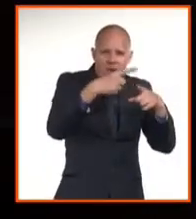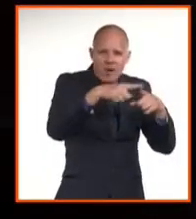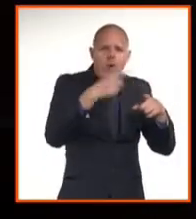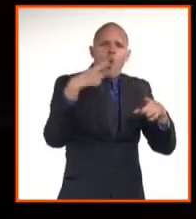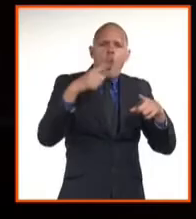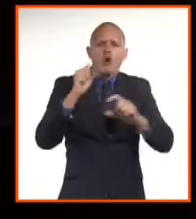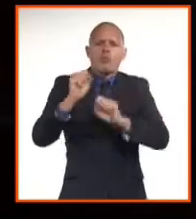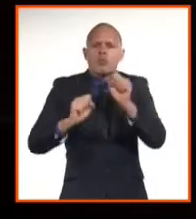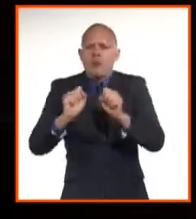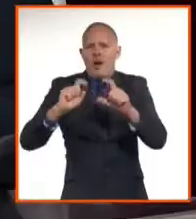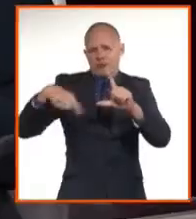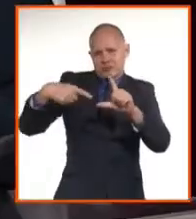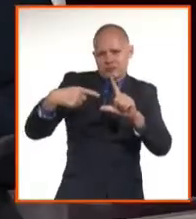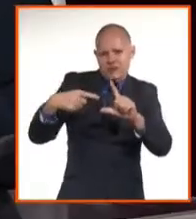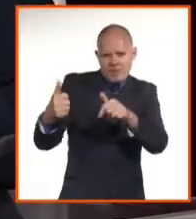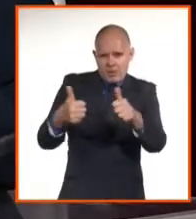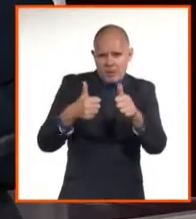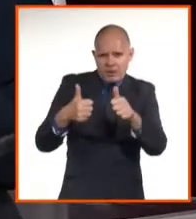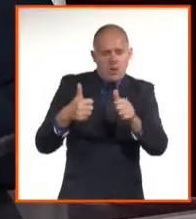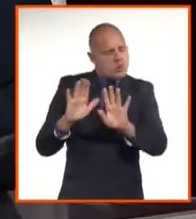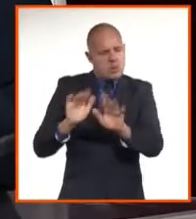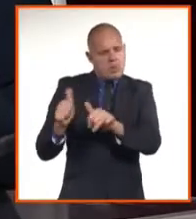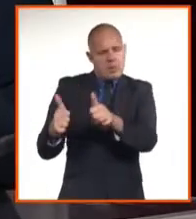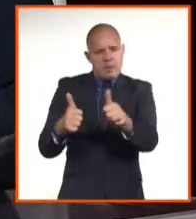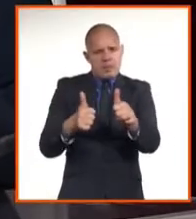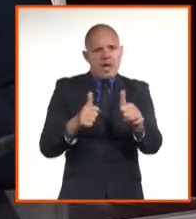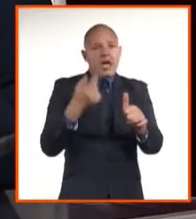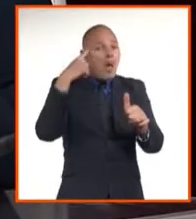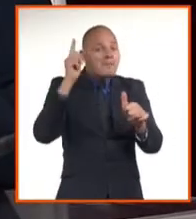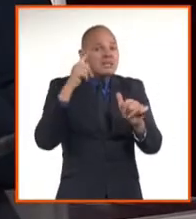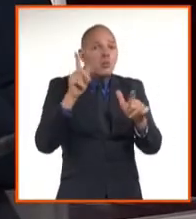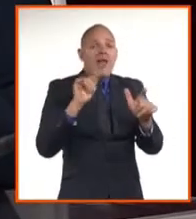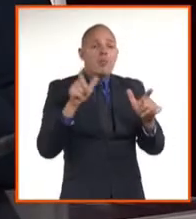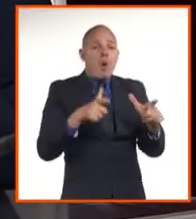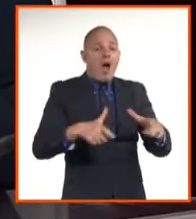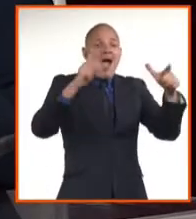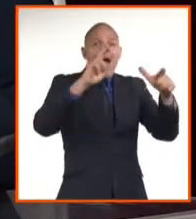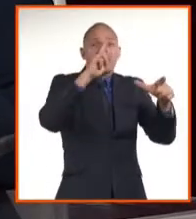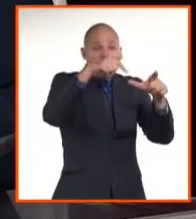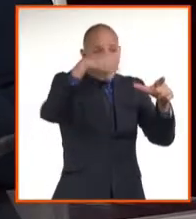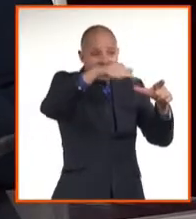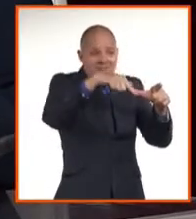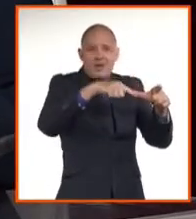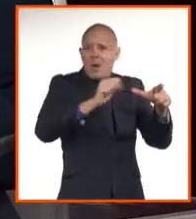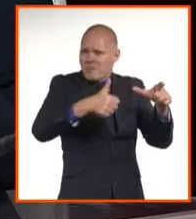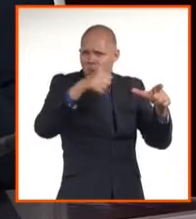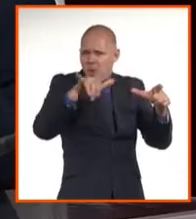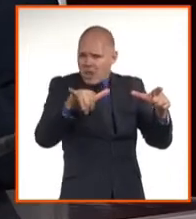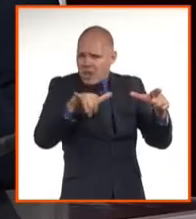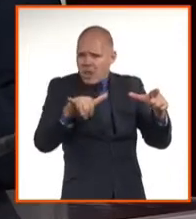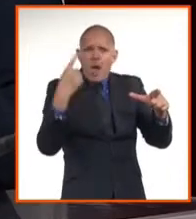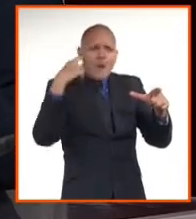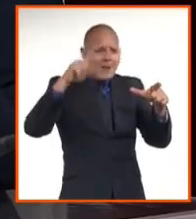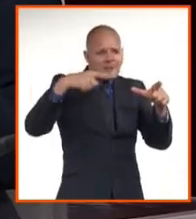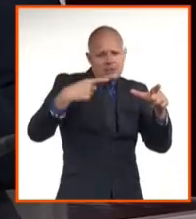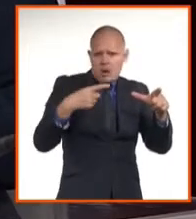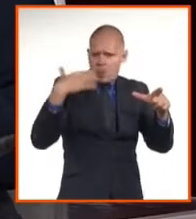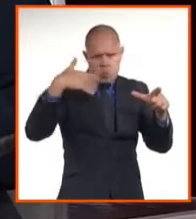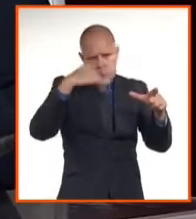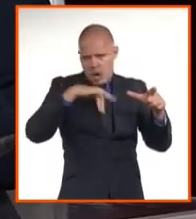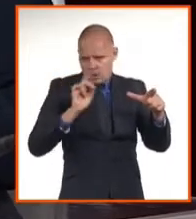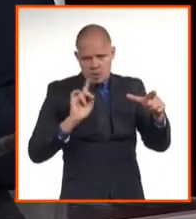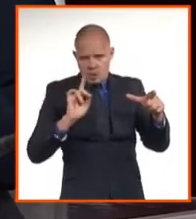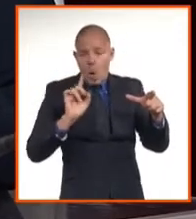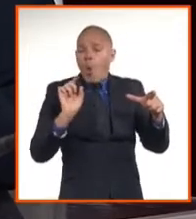No sufrió nada, incluso muchas partes de la caldera no sufrieron daño, los calentadores de aire, los ventiladores, tampoco sufrieron, ni siquiera el resto de